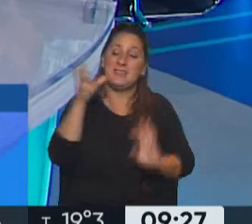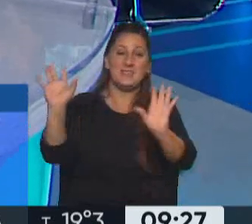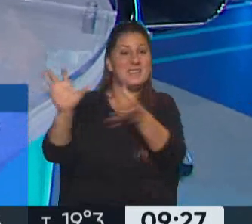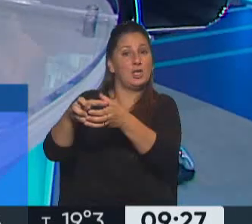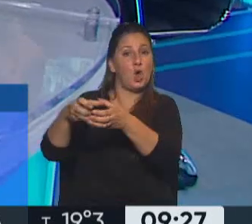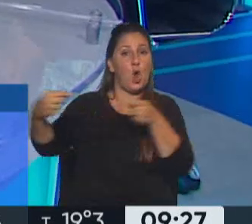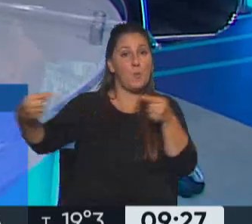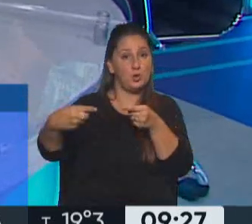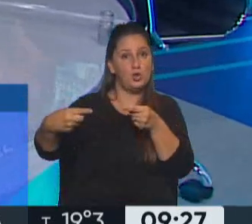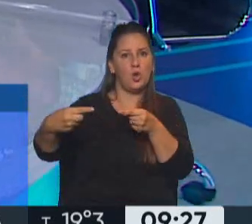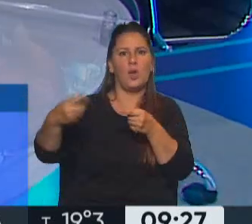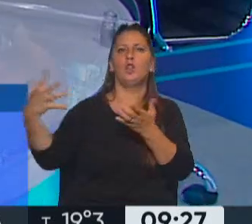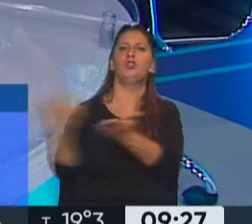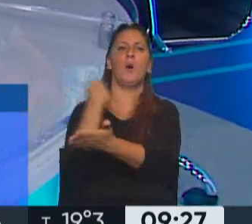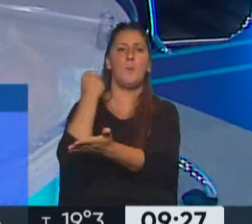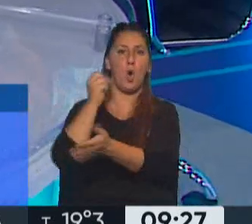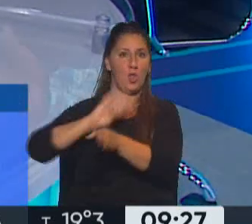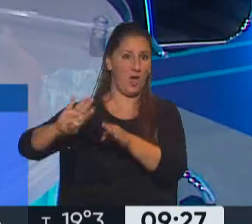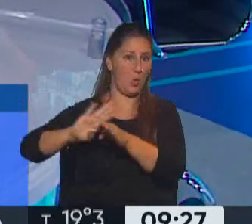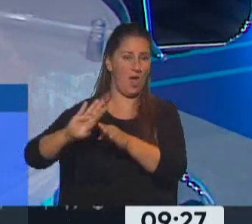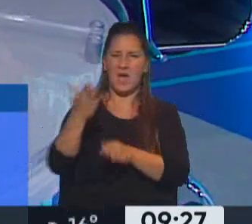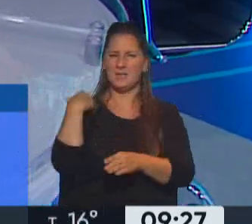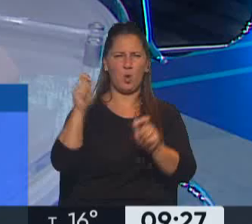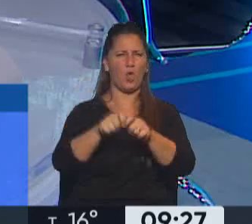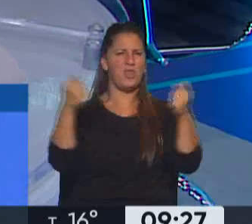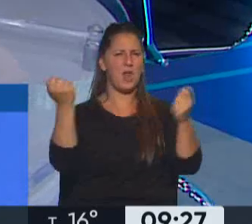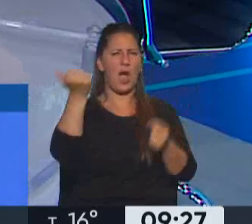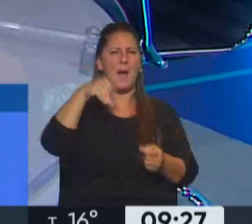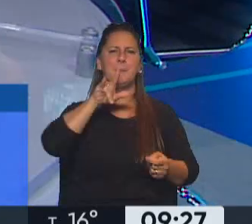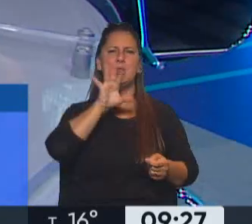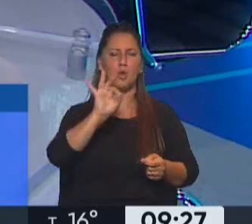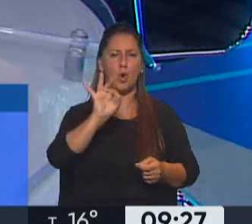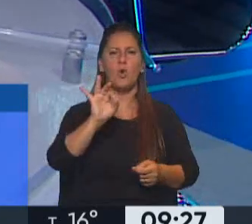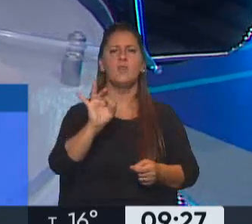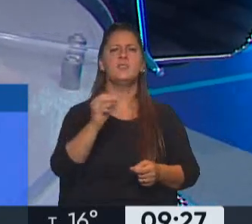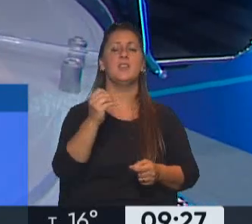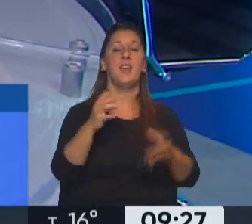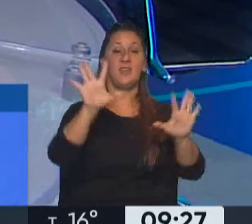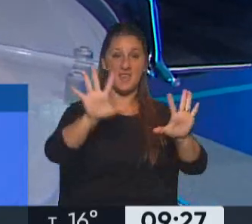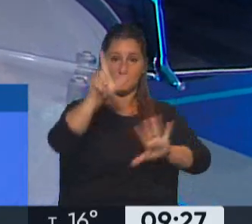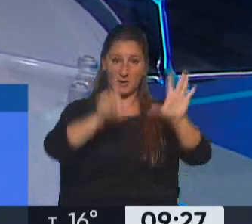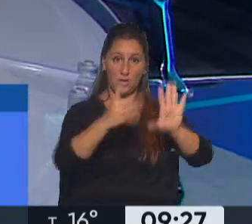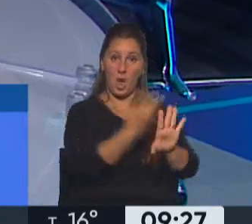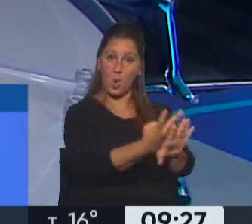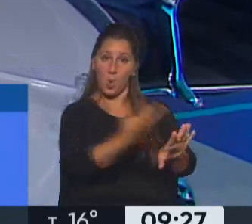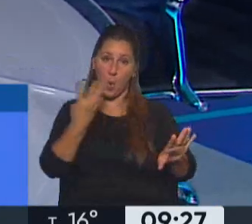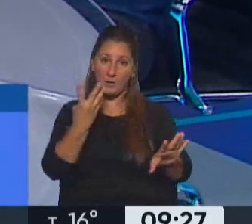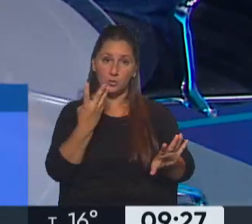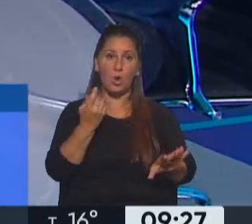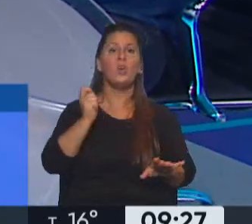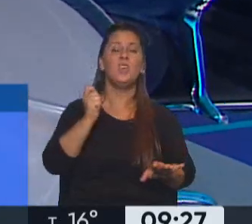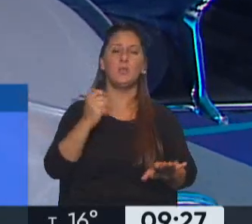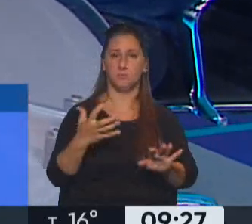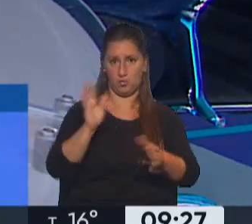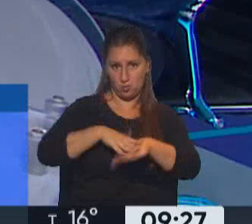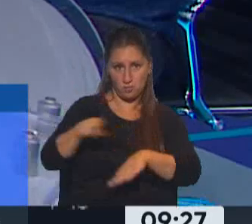oposición que contrajo la deuda. Hace poco salía en ámbito una encuesta interesante que 4 de cada 10 argentinos piensan que la deuda con el FMI la contrajo